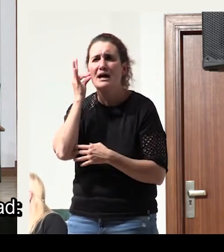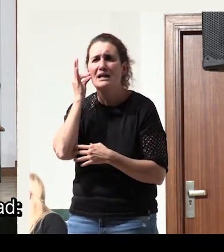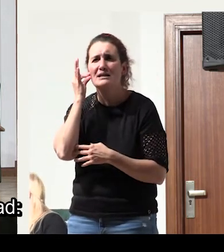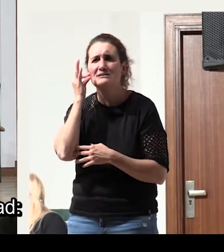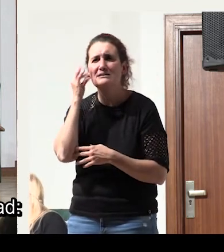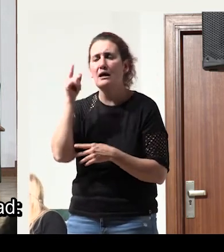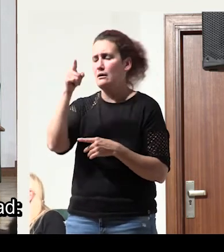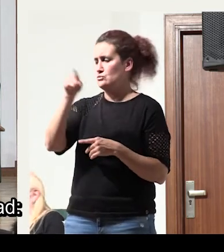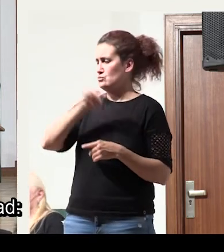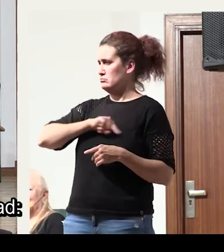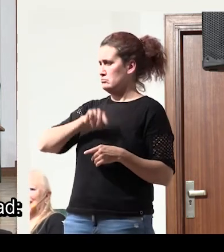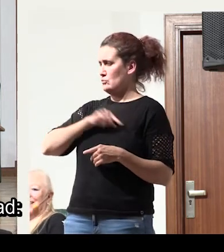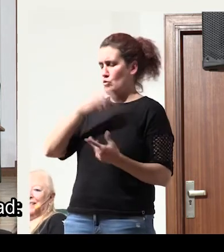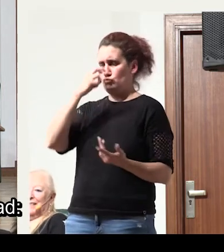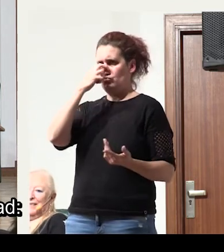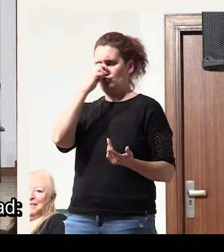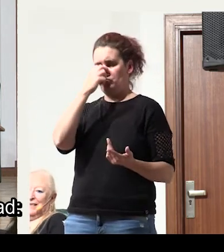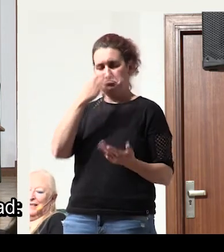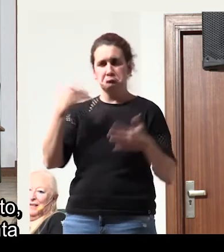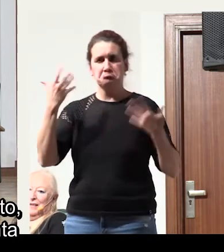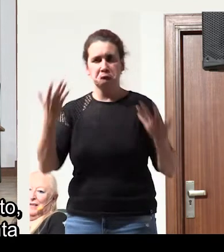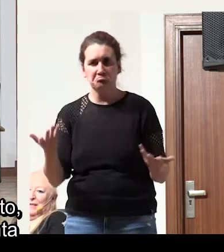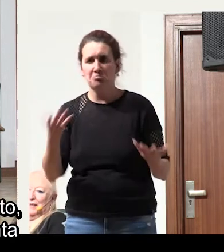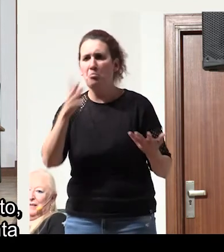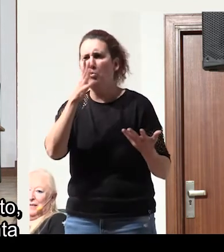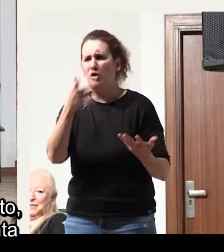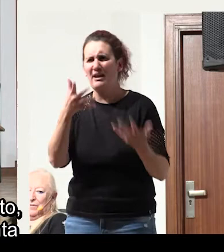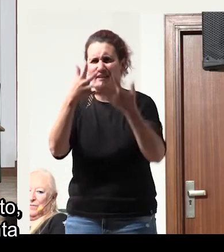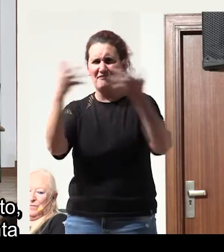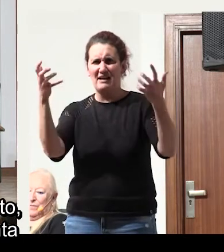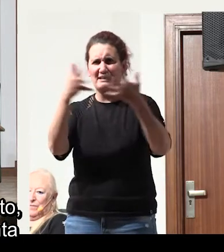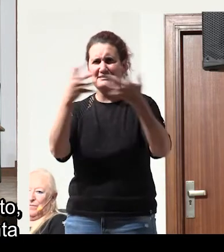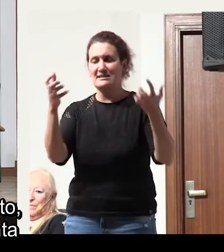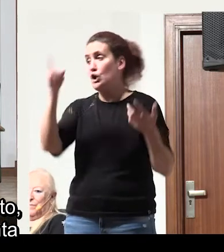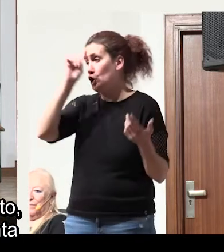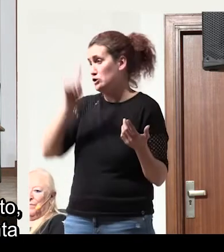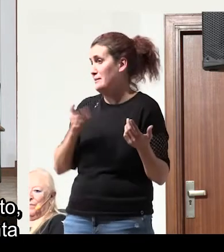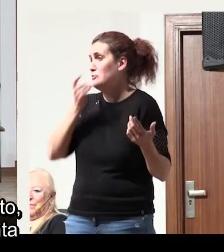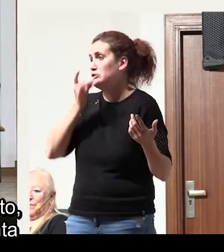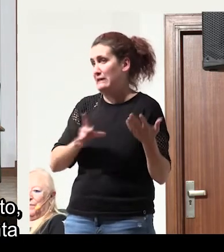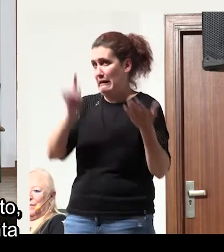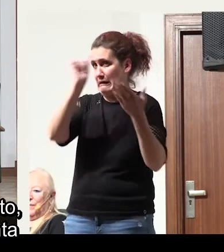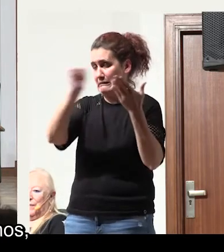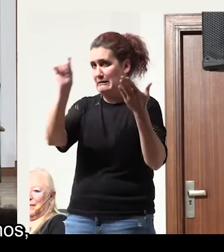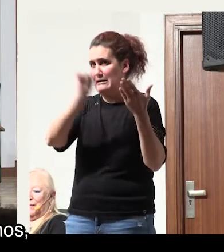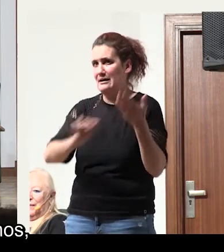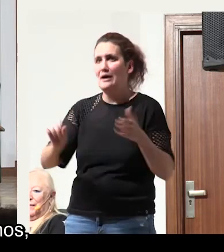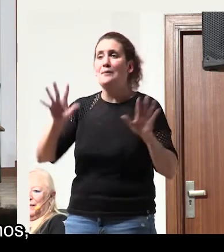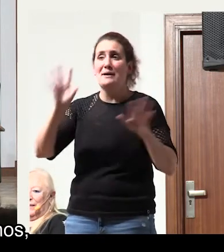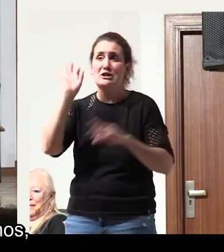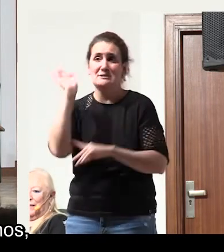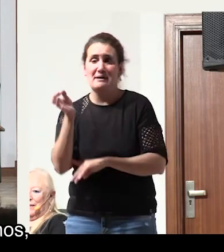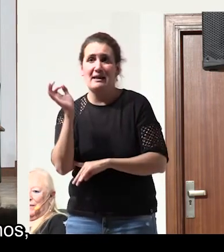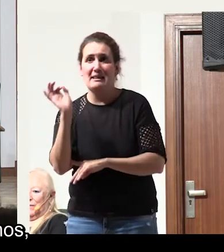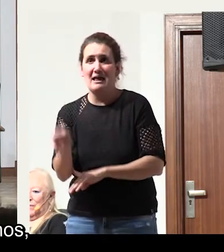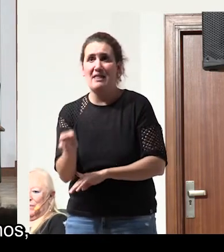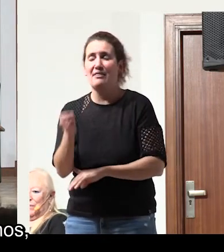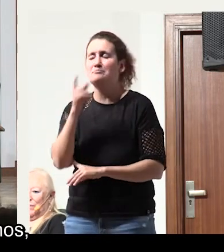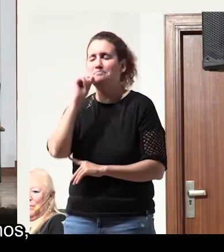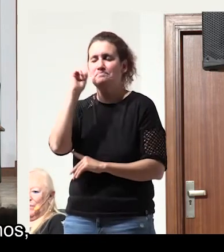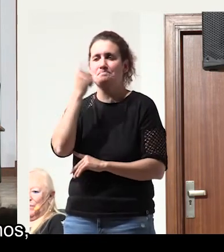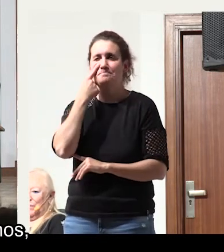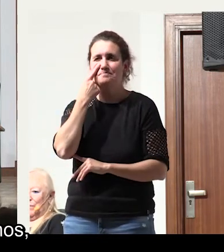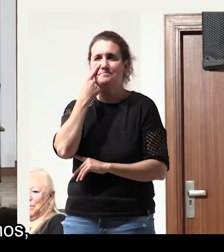una curiosidad, ¿no? El por qué esa frase. No sabemos quién la ha puesto, pero sí nos hemos dado cuenta de que es verdad que a todas estas,